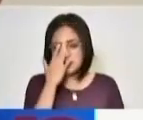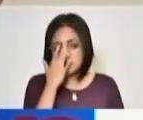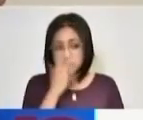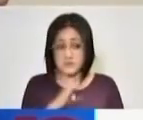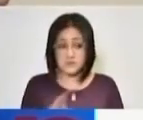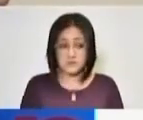género